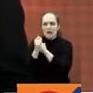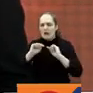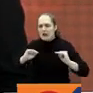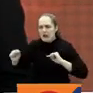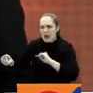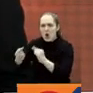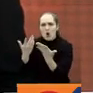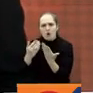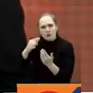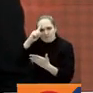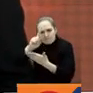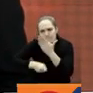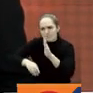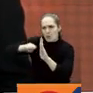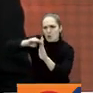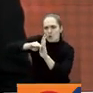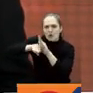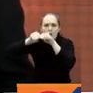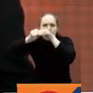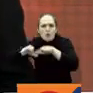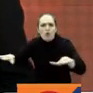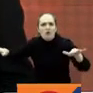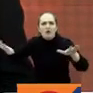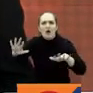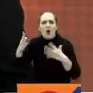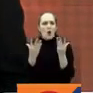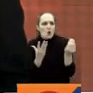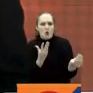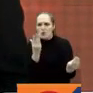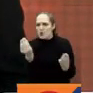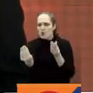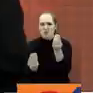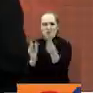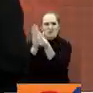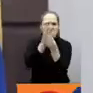políticas públicas para mitigar el rechazo a ciertos grupos sociales del país.